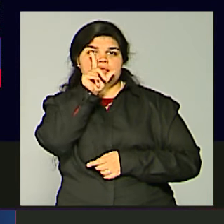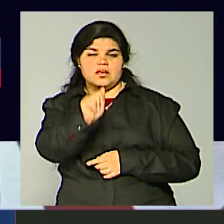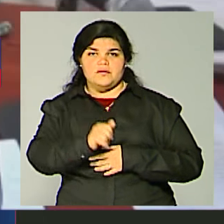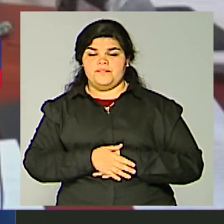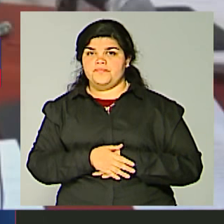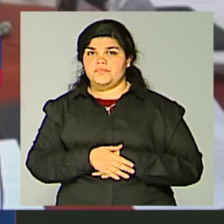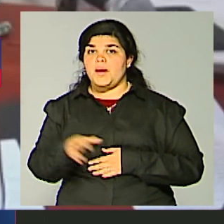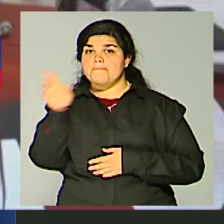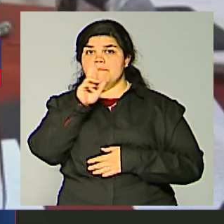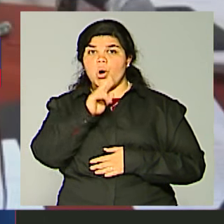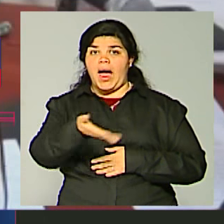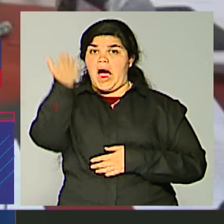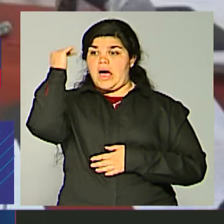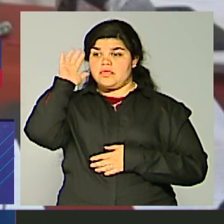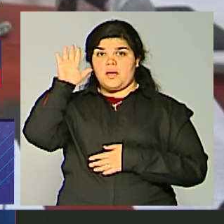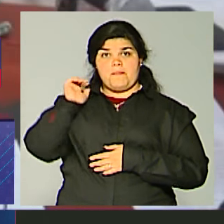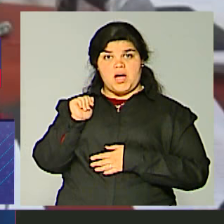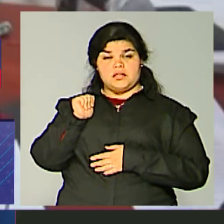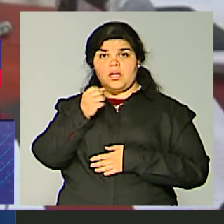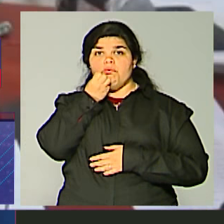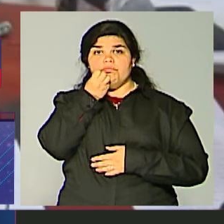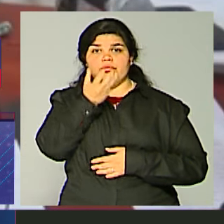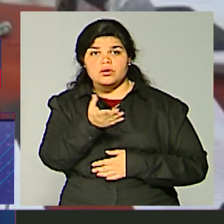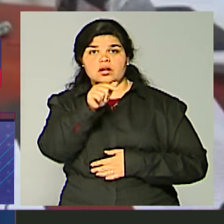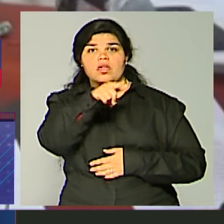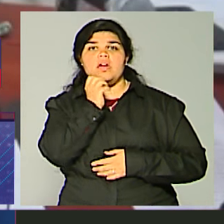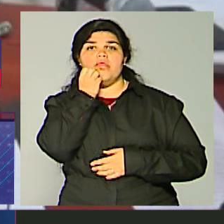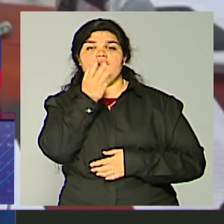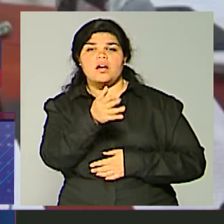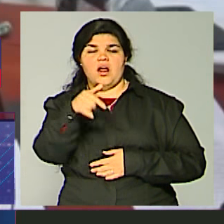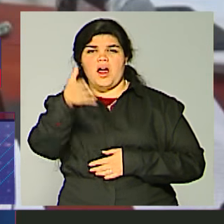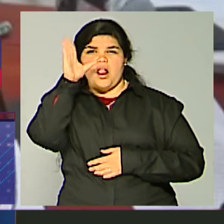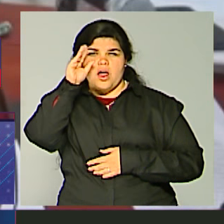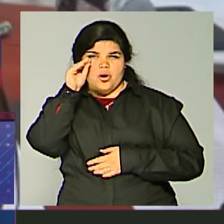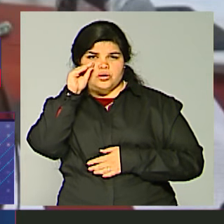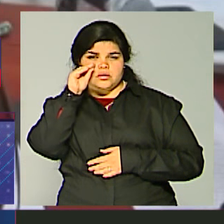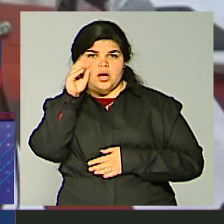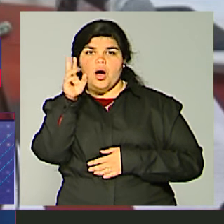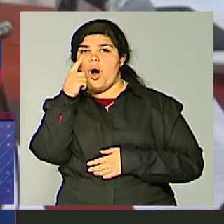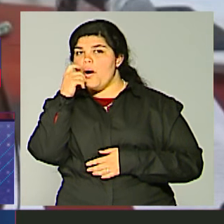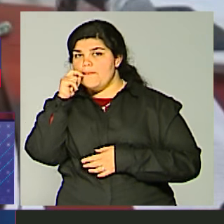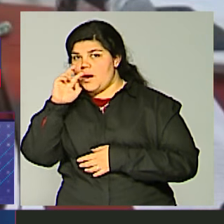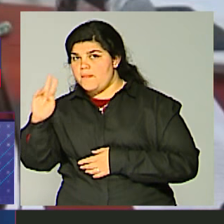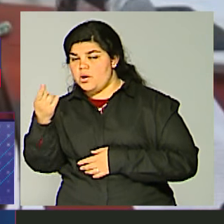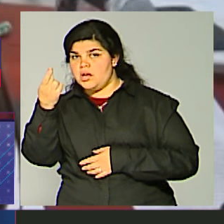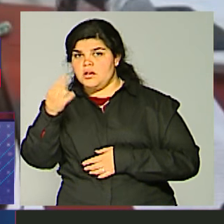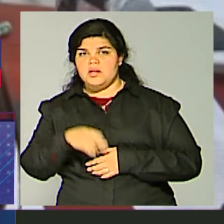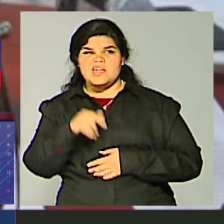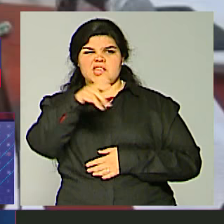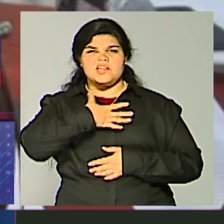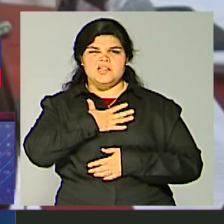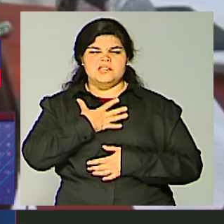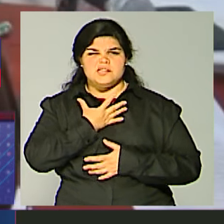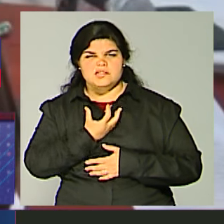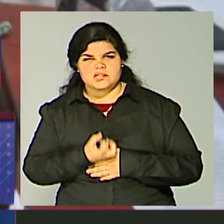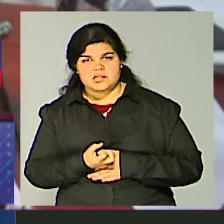su declaración del pasado martes había asegurado que la noche en la que murió Genaro estuvo frustrada un poco por